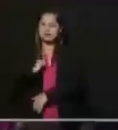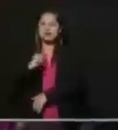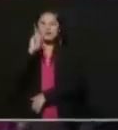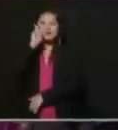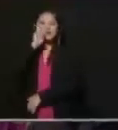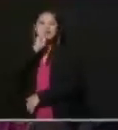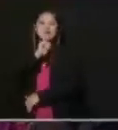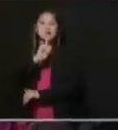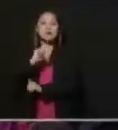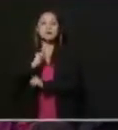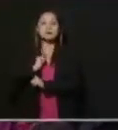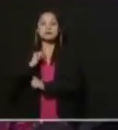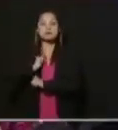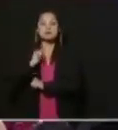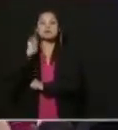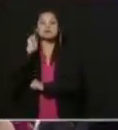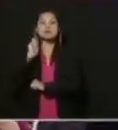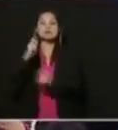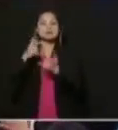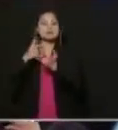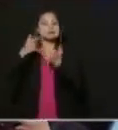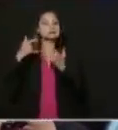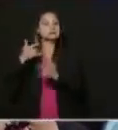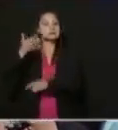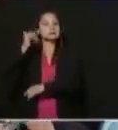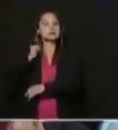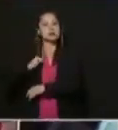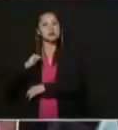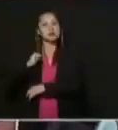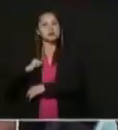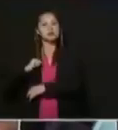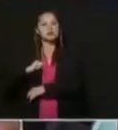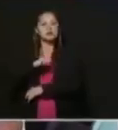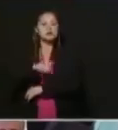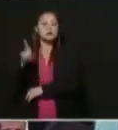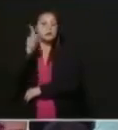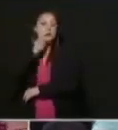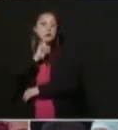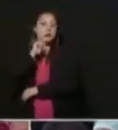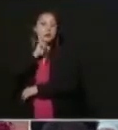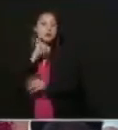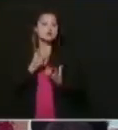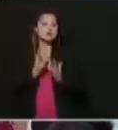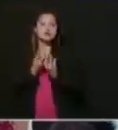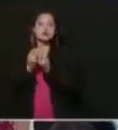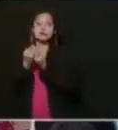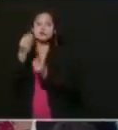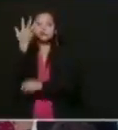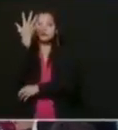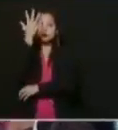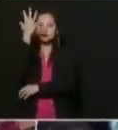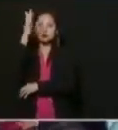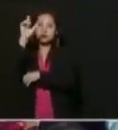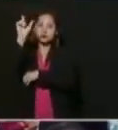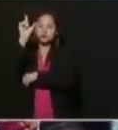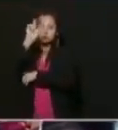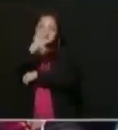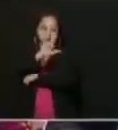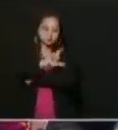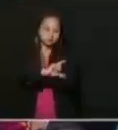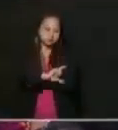que en la mitología náhuatl y mesoamericana acompañaban al sol a nuestros abuelos.